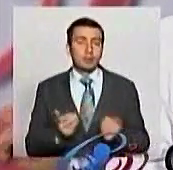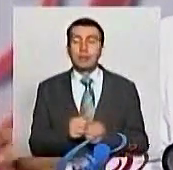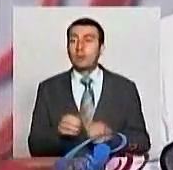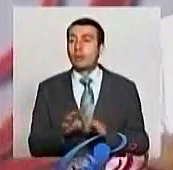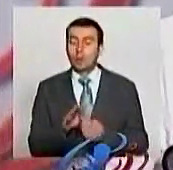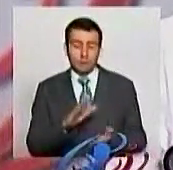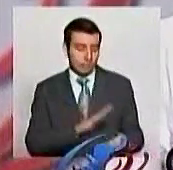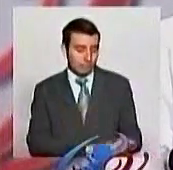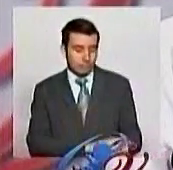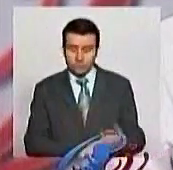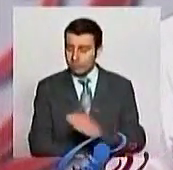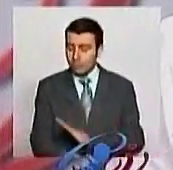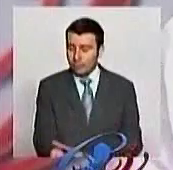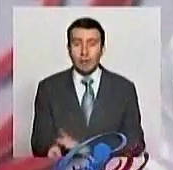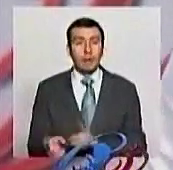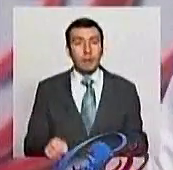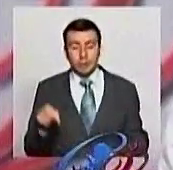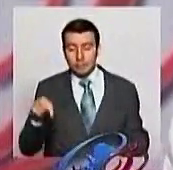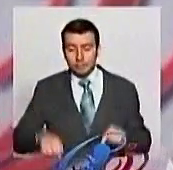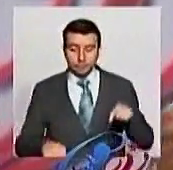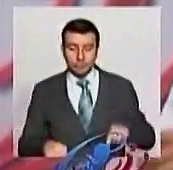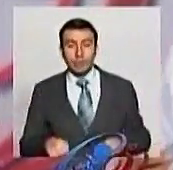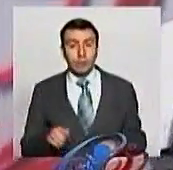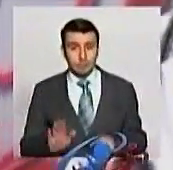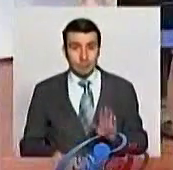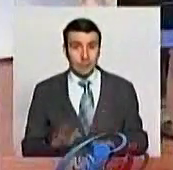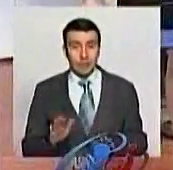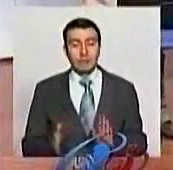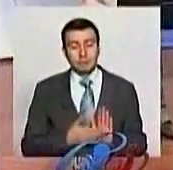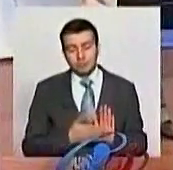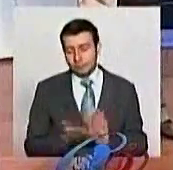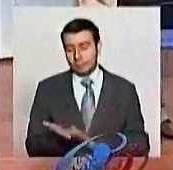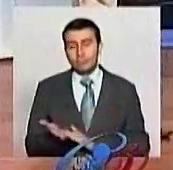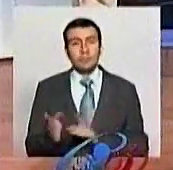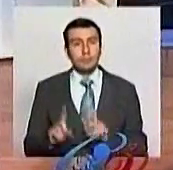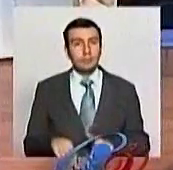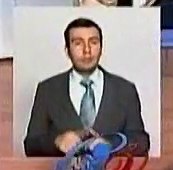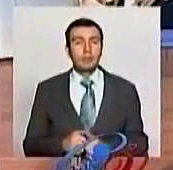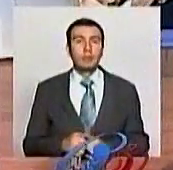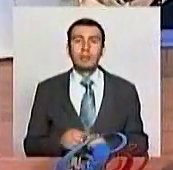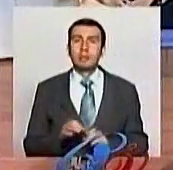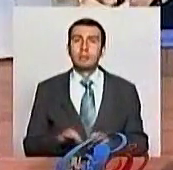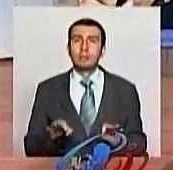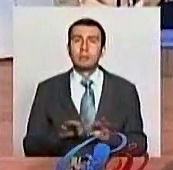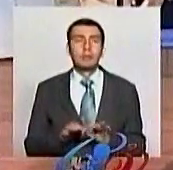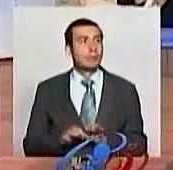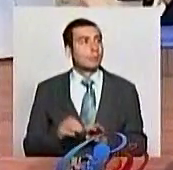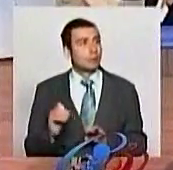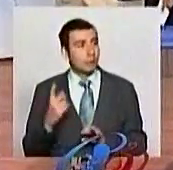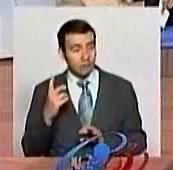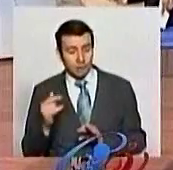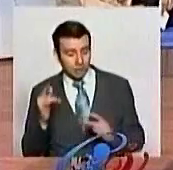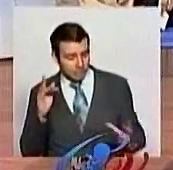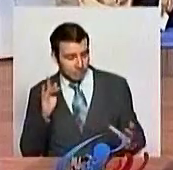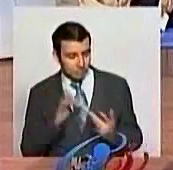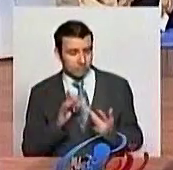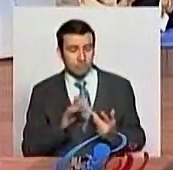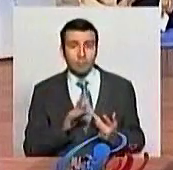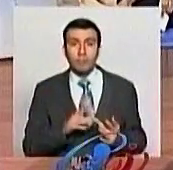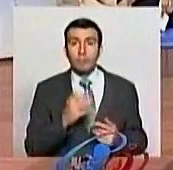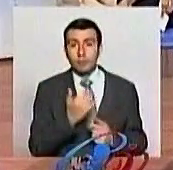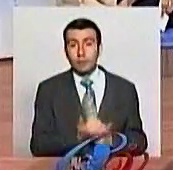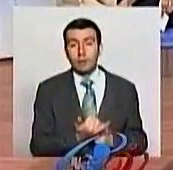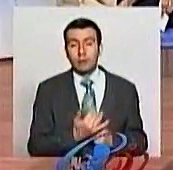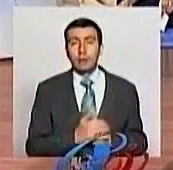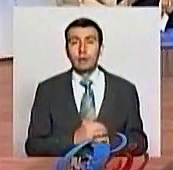brazos y en los dos pies. También es importante hacerle la conexión a tierra, que es lo que nosotros decimos, pues como para que el